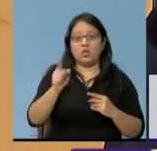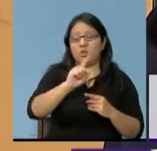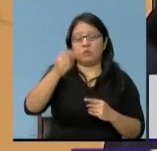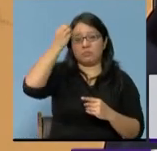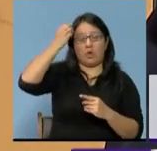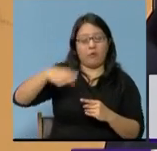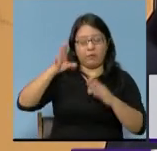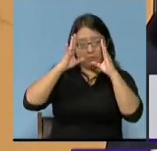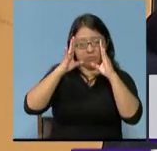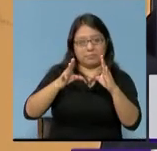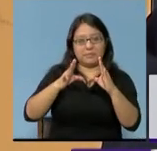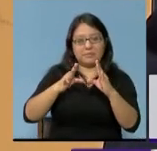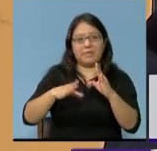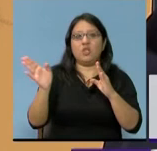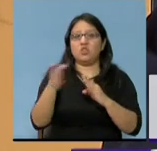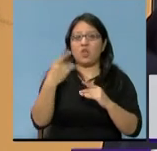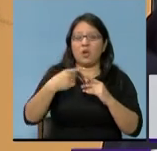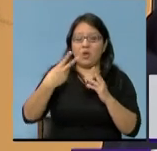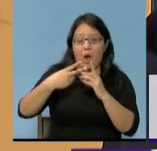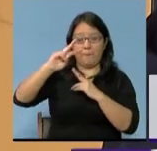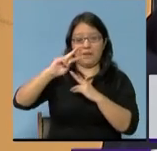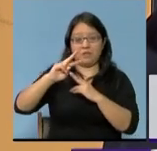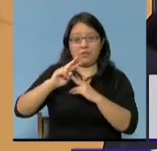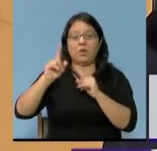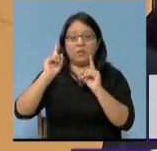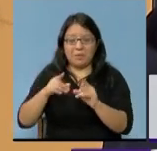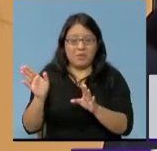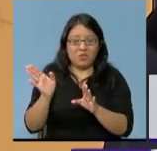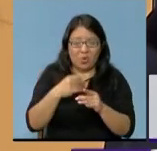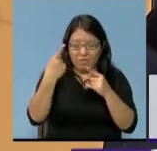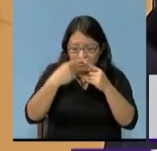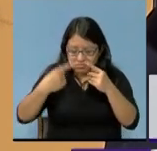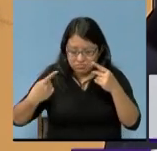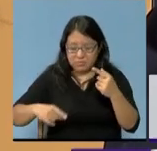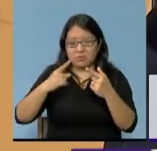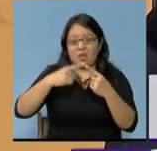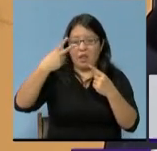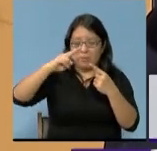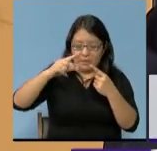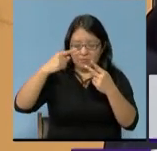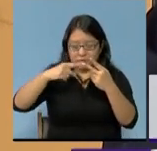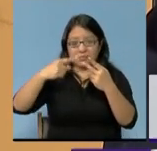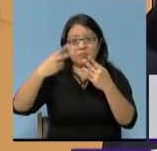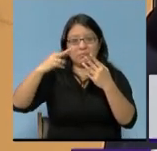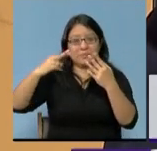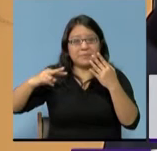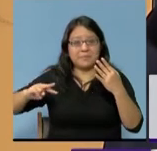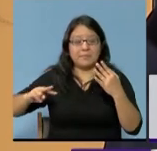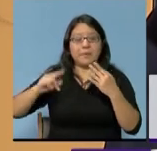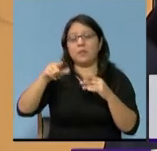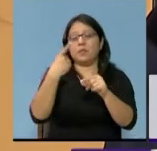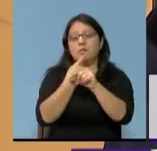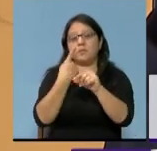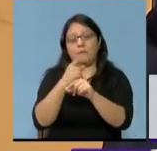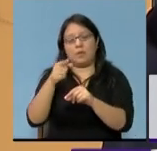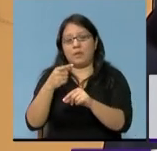todo lo que es el incremento de las tarifas y con ellos lo que le sigue el combustible es muy utilizado en este momento y ya lo venimos haciendo